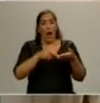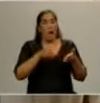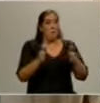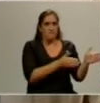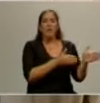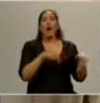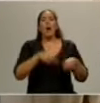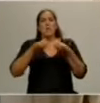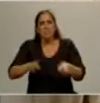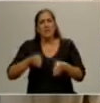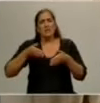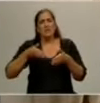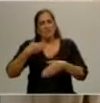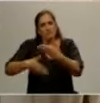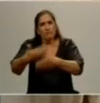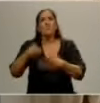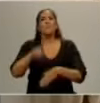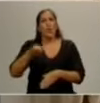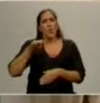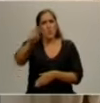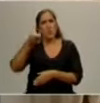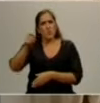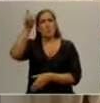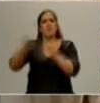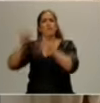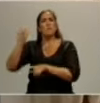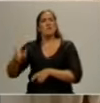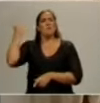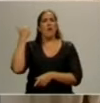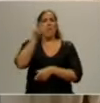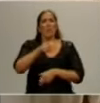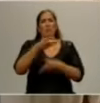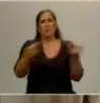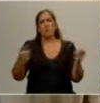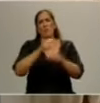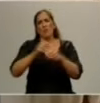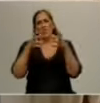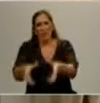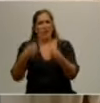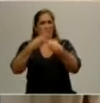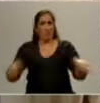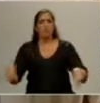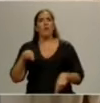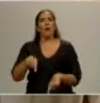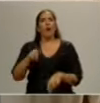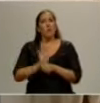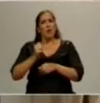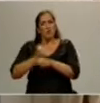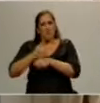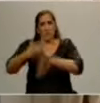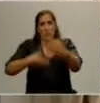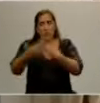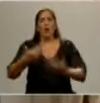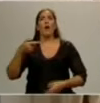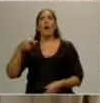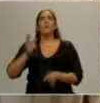humanidad que nos convirtieron realmente a los argentinos y a la República Argentina como un modelo a imitar